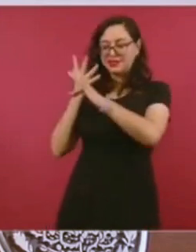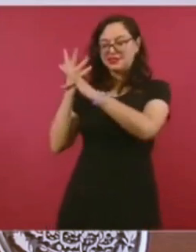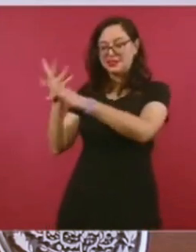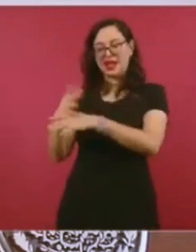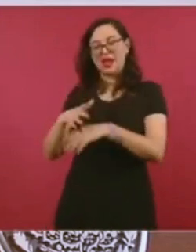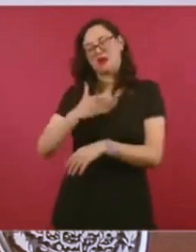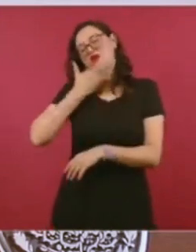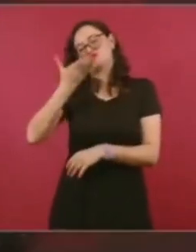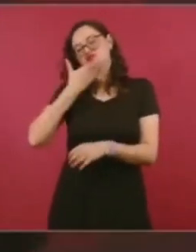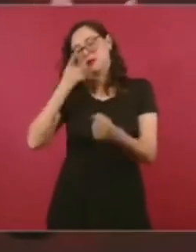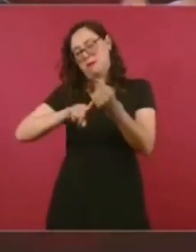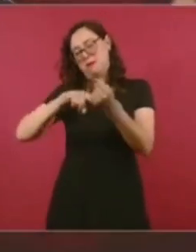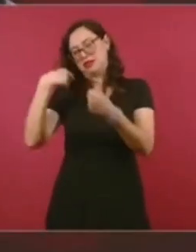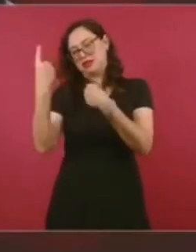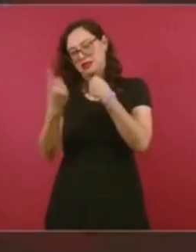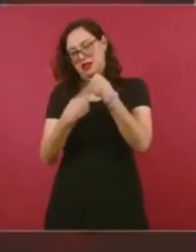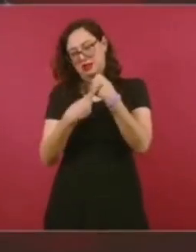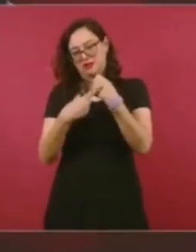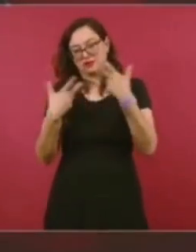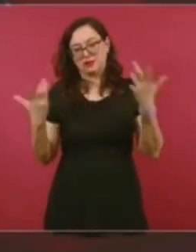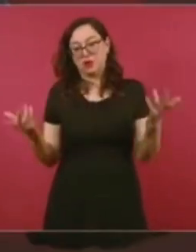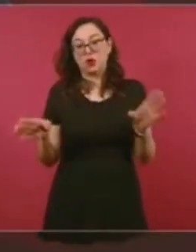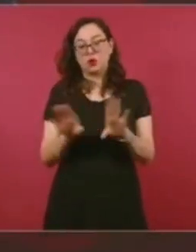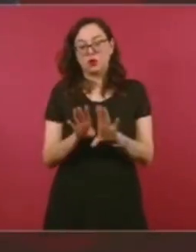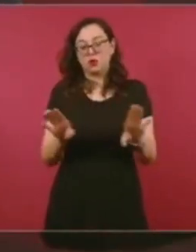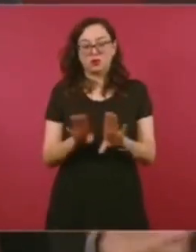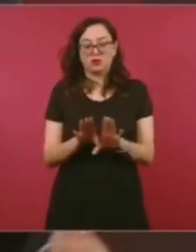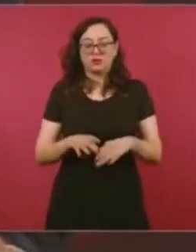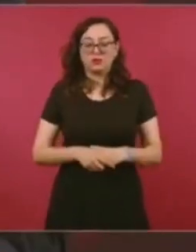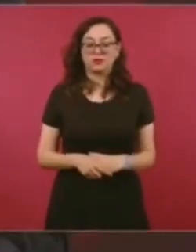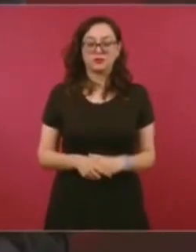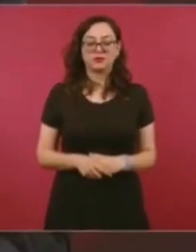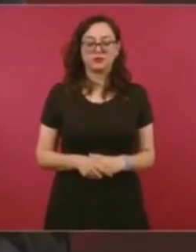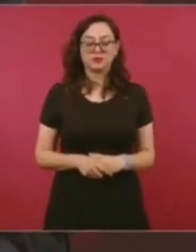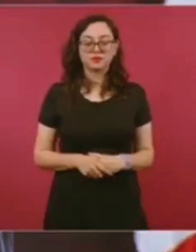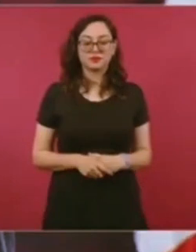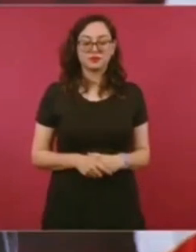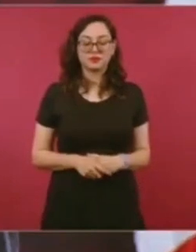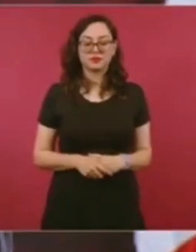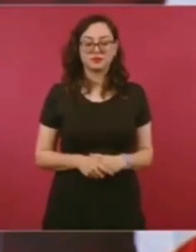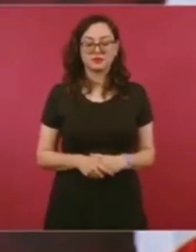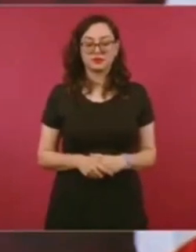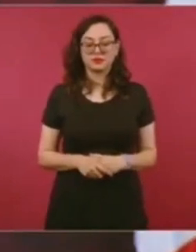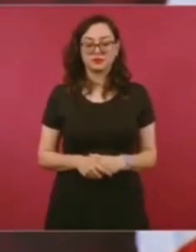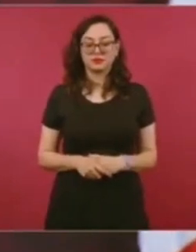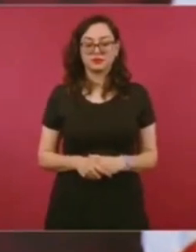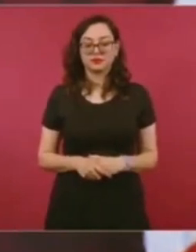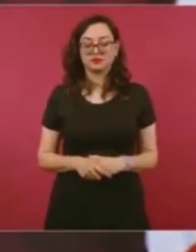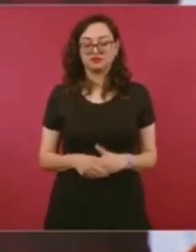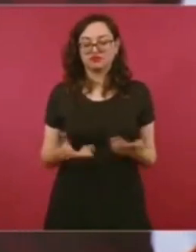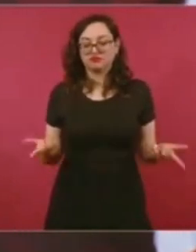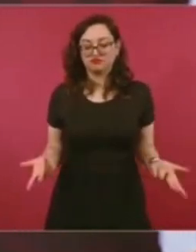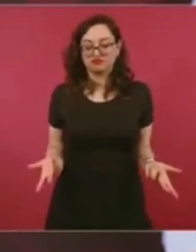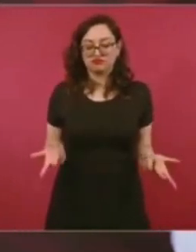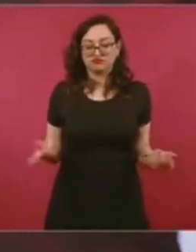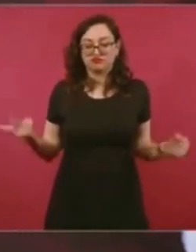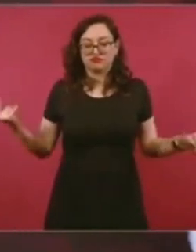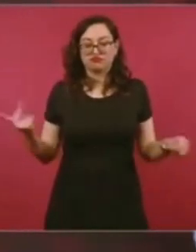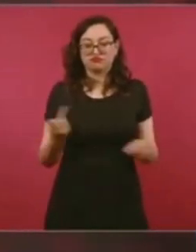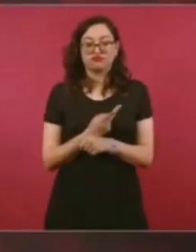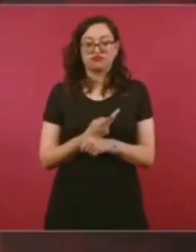ancheta que entiendo es una tela es tan angosta